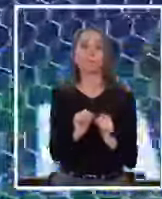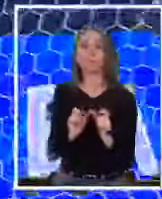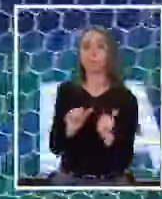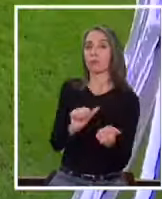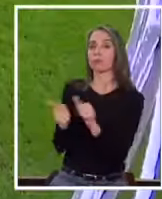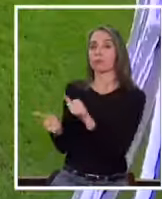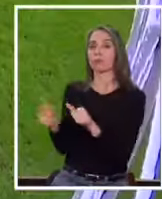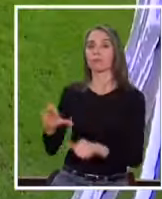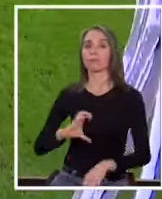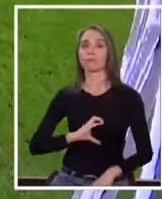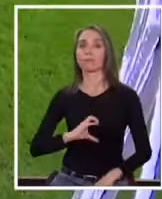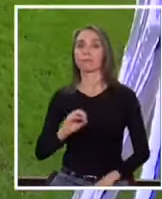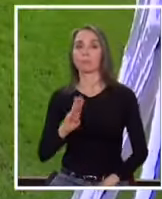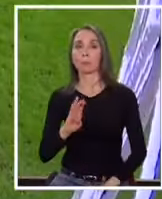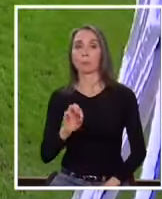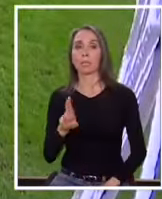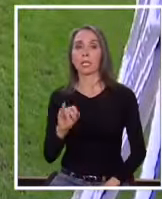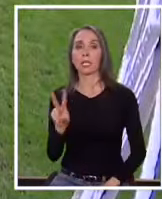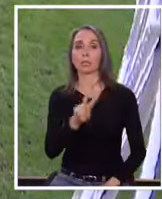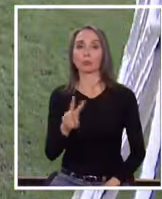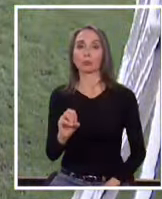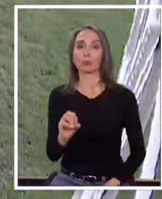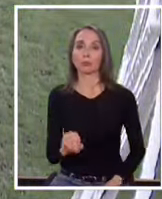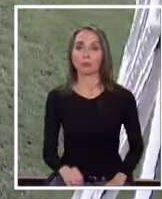de Berizzo.